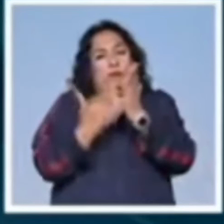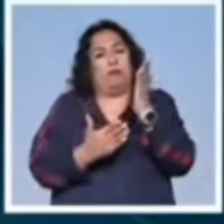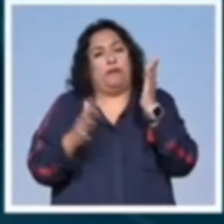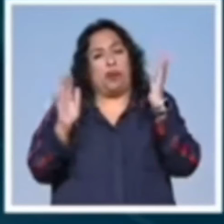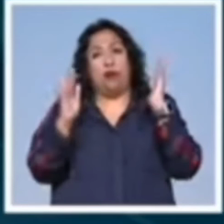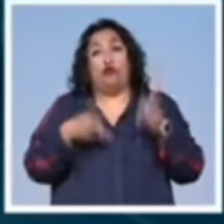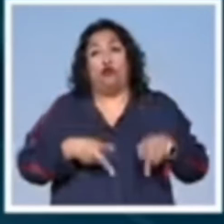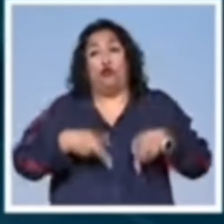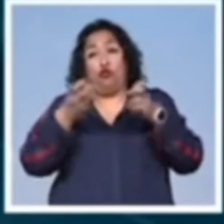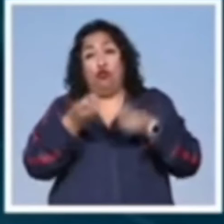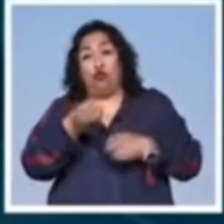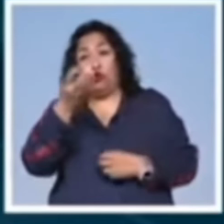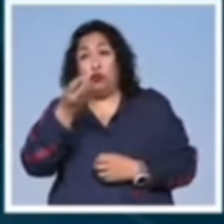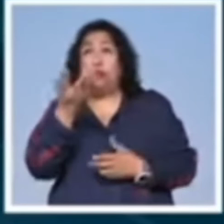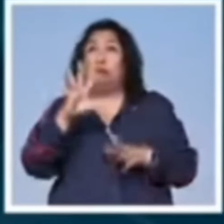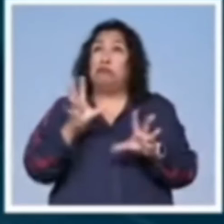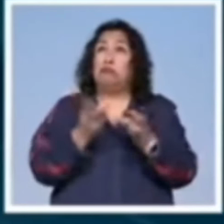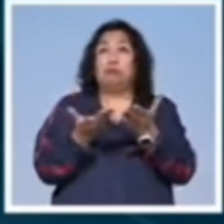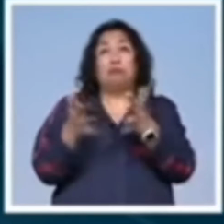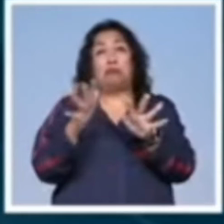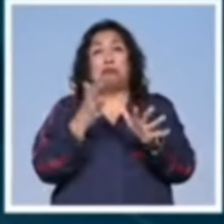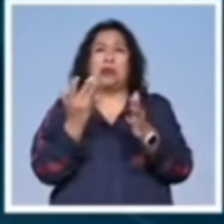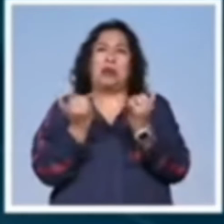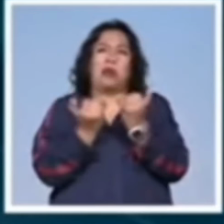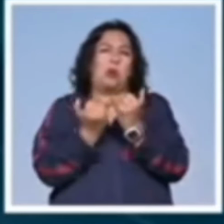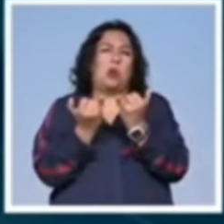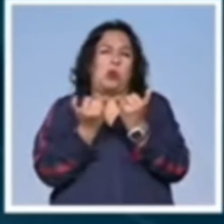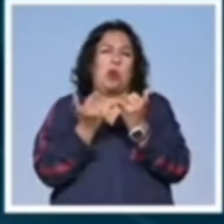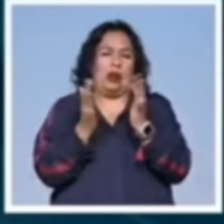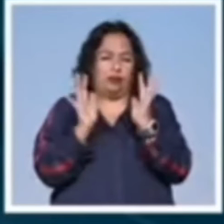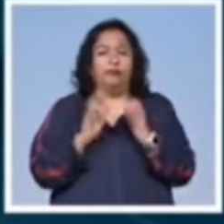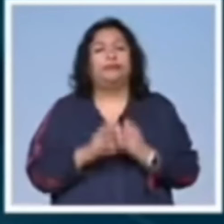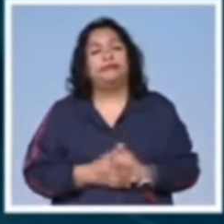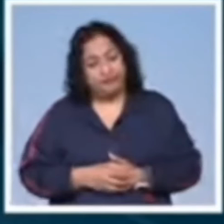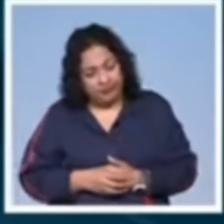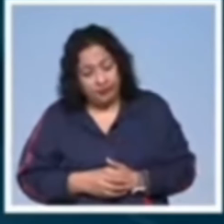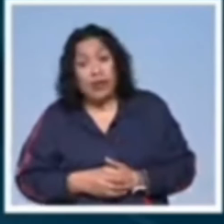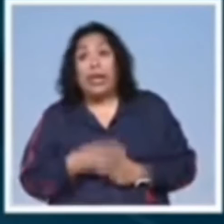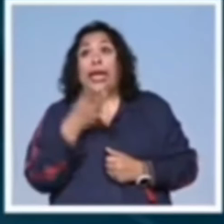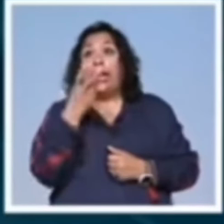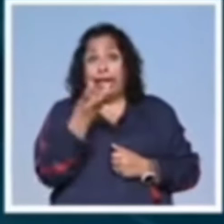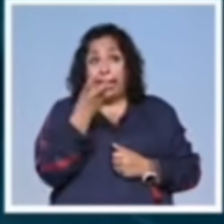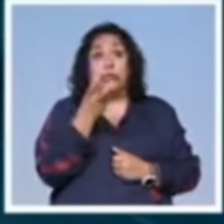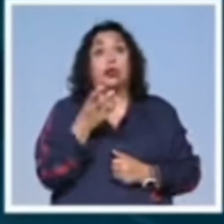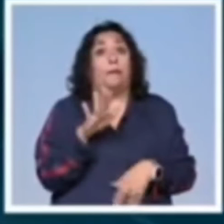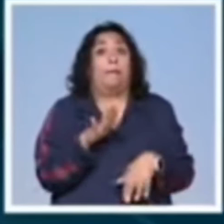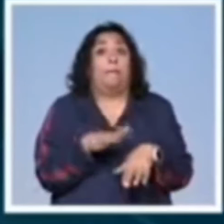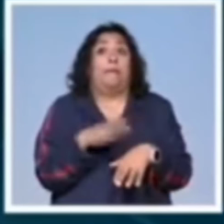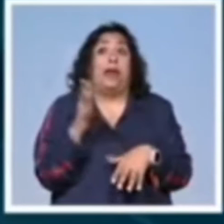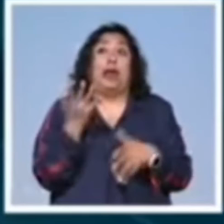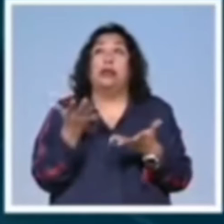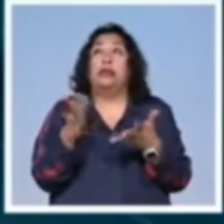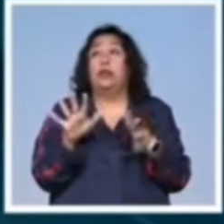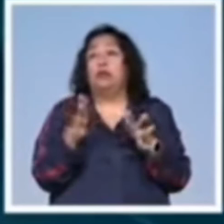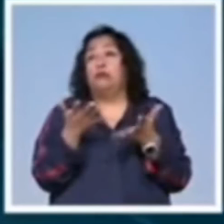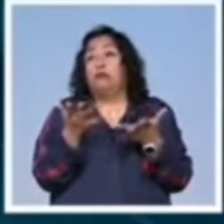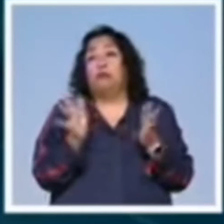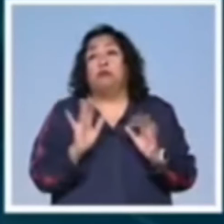Y digitalizamos una suma más o menos también similar, lo cual hizo que el acervo creciera en cerca